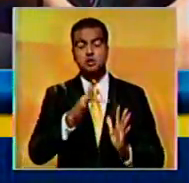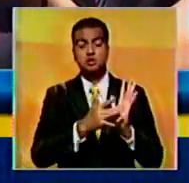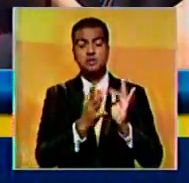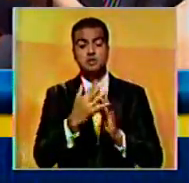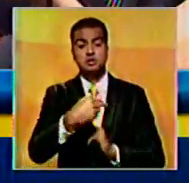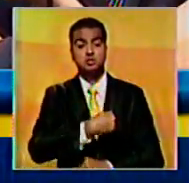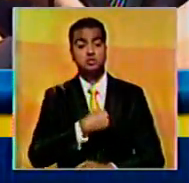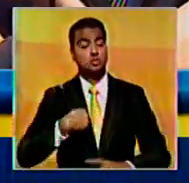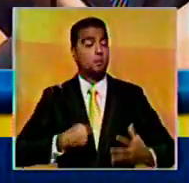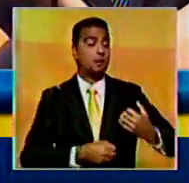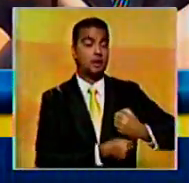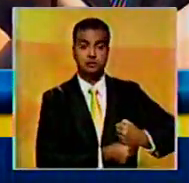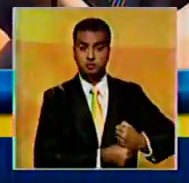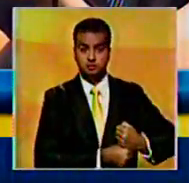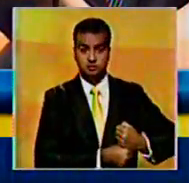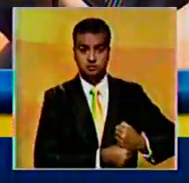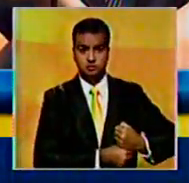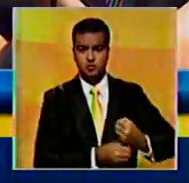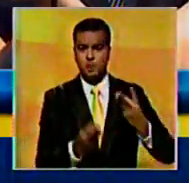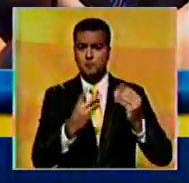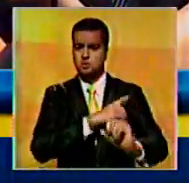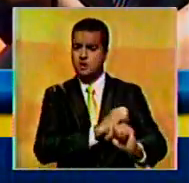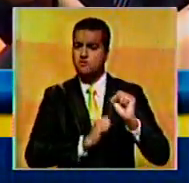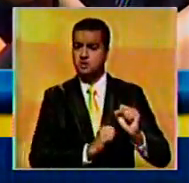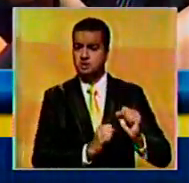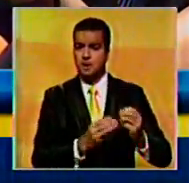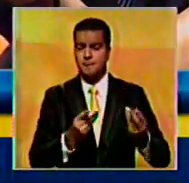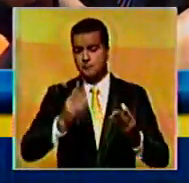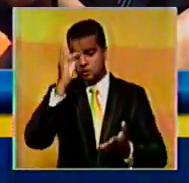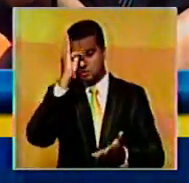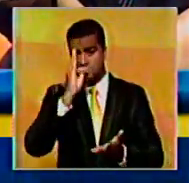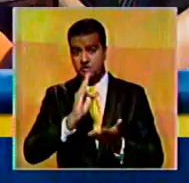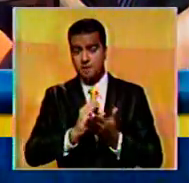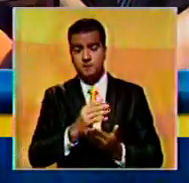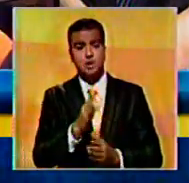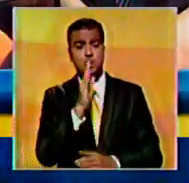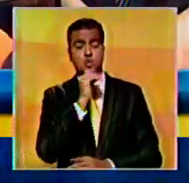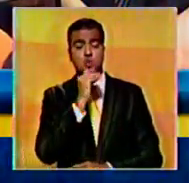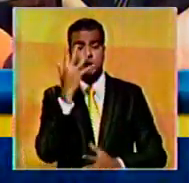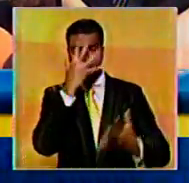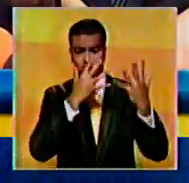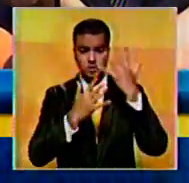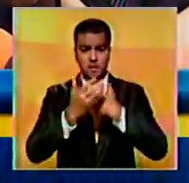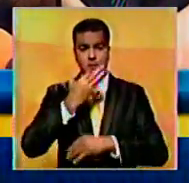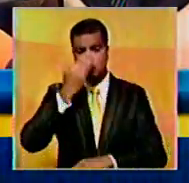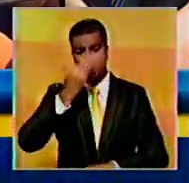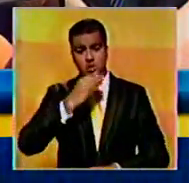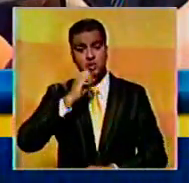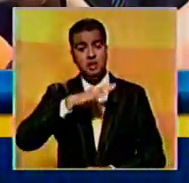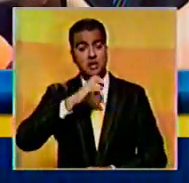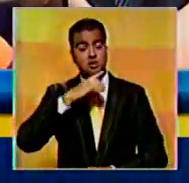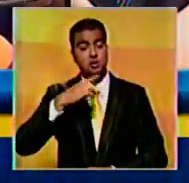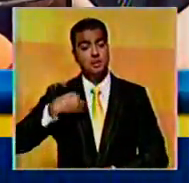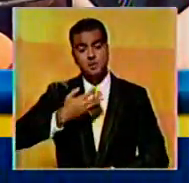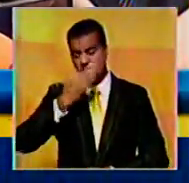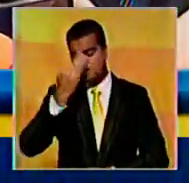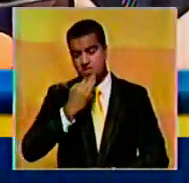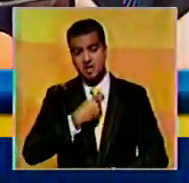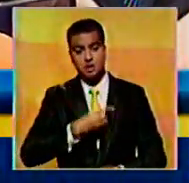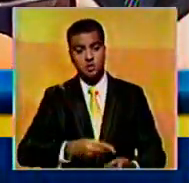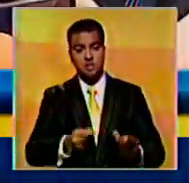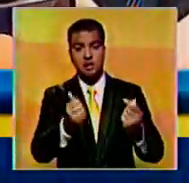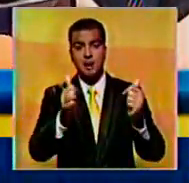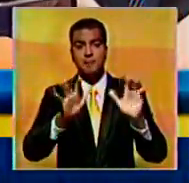a estar esperando con mucha fuerza y mucha fe, porque no tenemos duda que estamos del lado correcto de la historia, que tenemos la verdad en nuestras